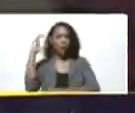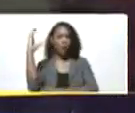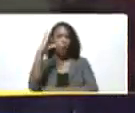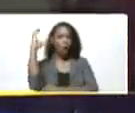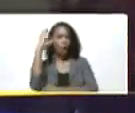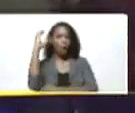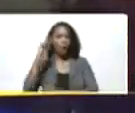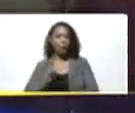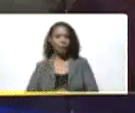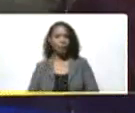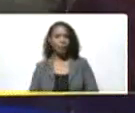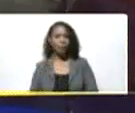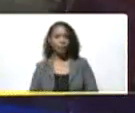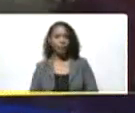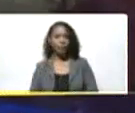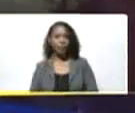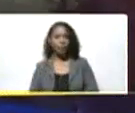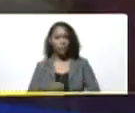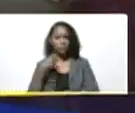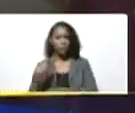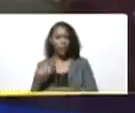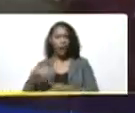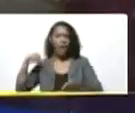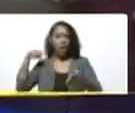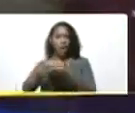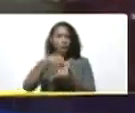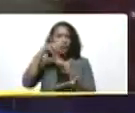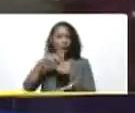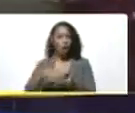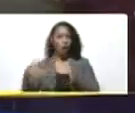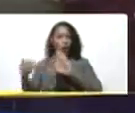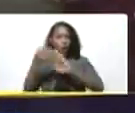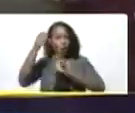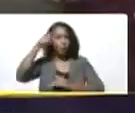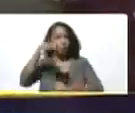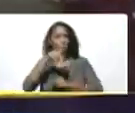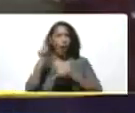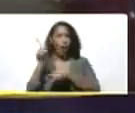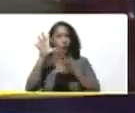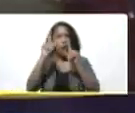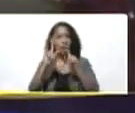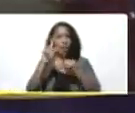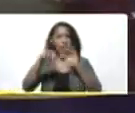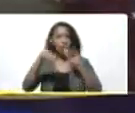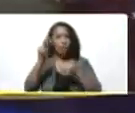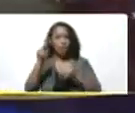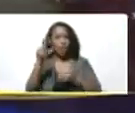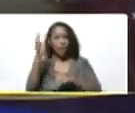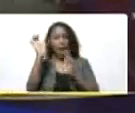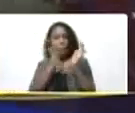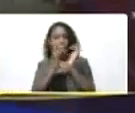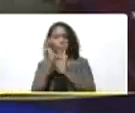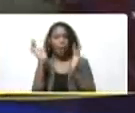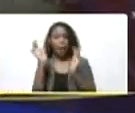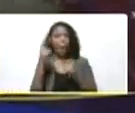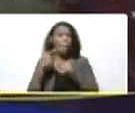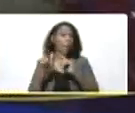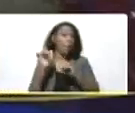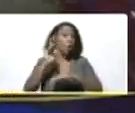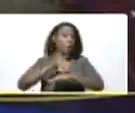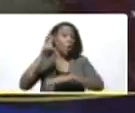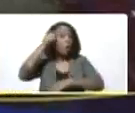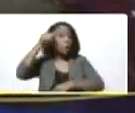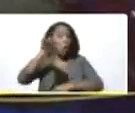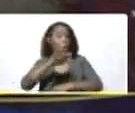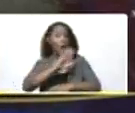Colombia. Financiaron el golpe de Estado contra el pueblo aquel 11 y 12 de abril. Pero le tocó al pueblo